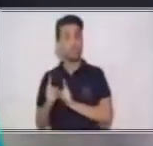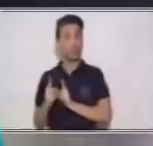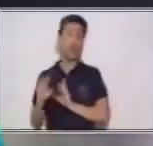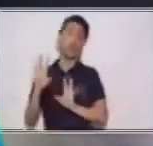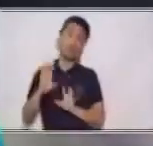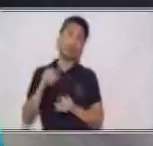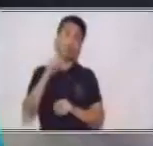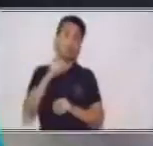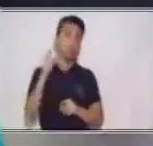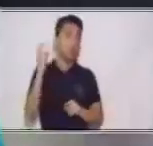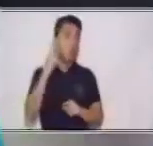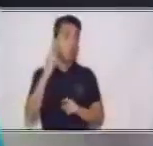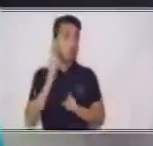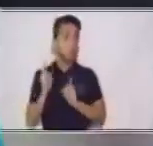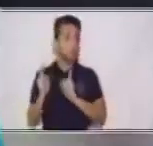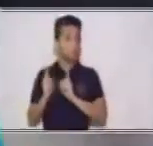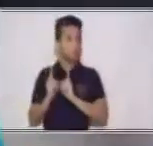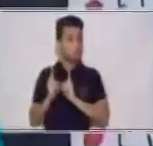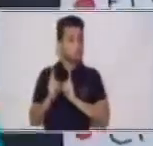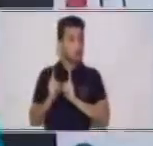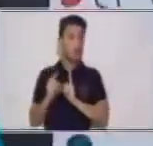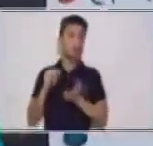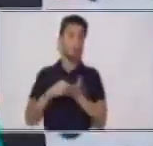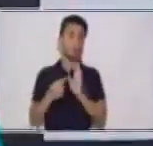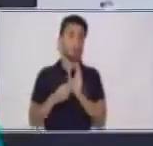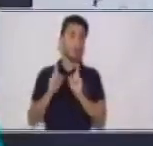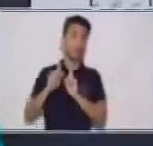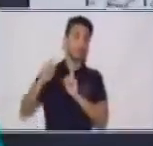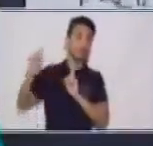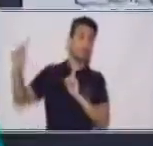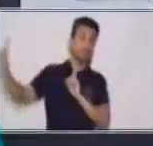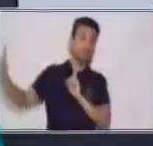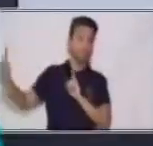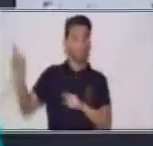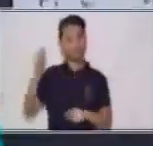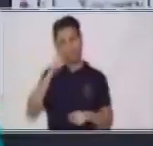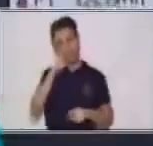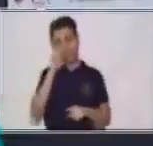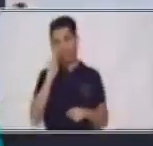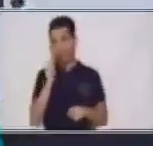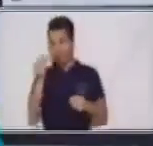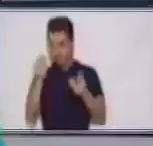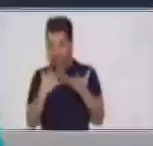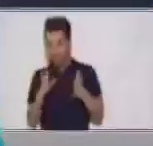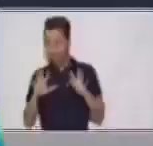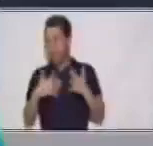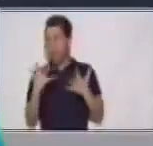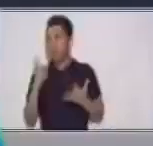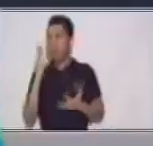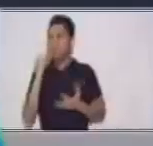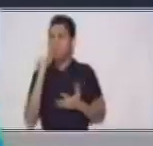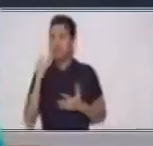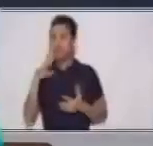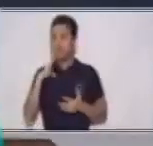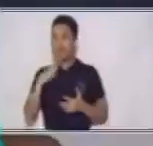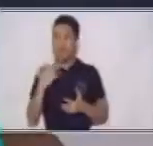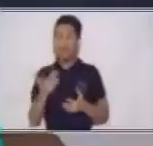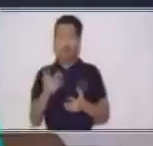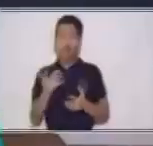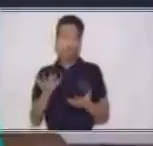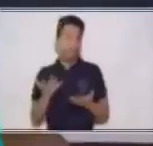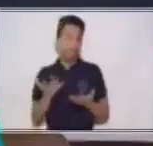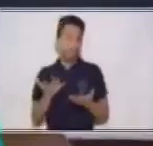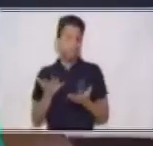está muy lejos. Entonces, ustedes pueden contar también en casa qué experiencias han tenido en posiblemente